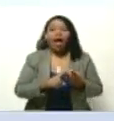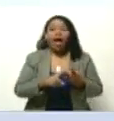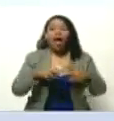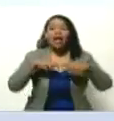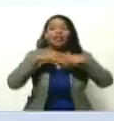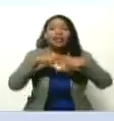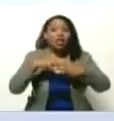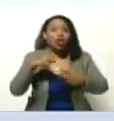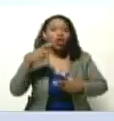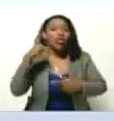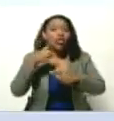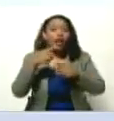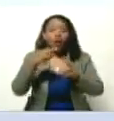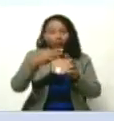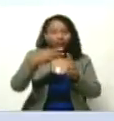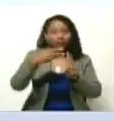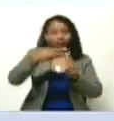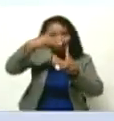sexodiversidad,